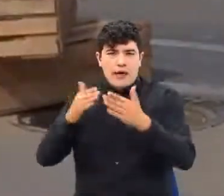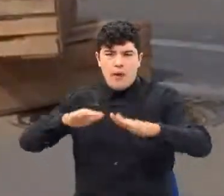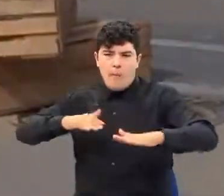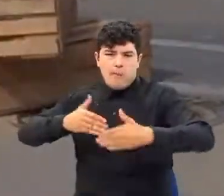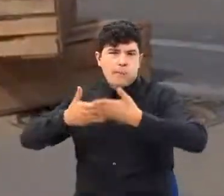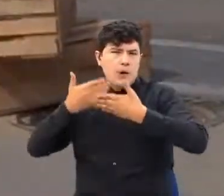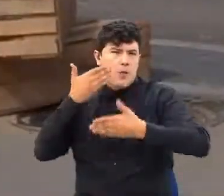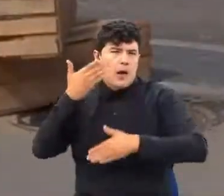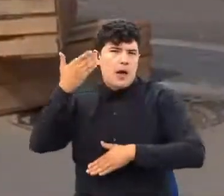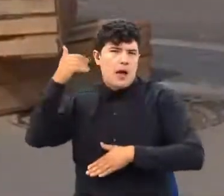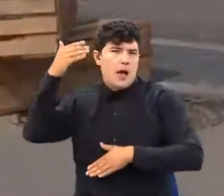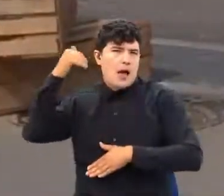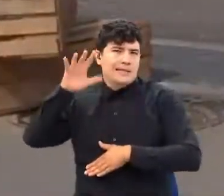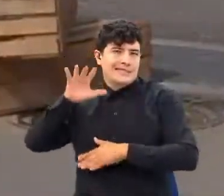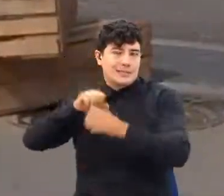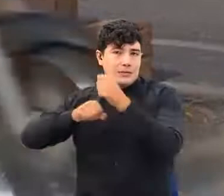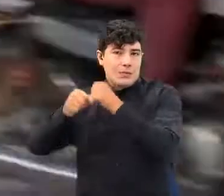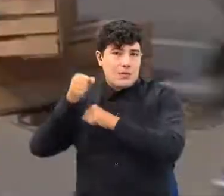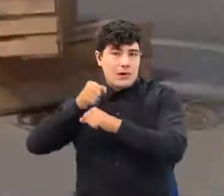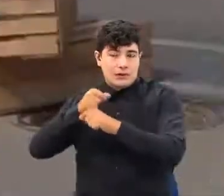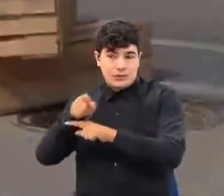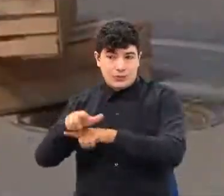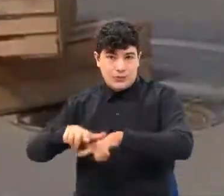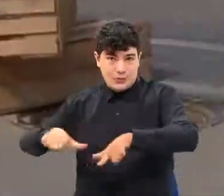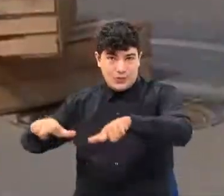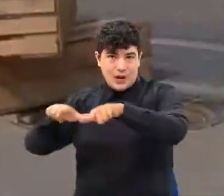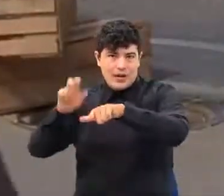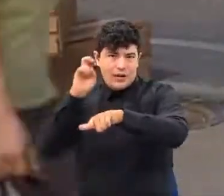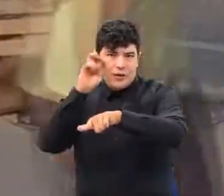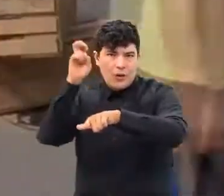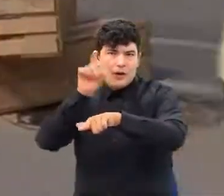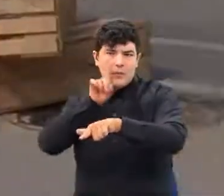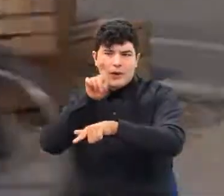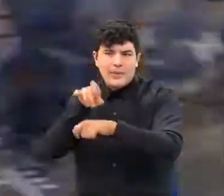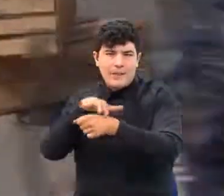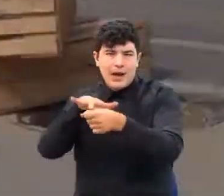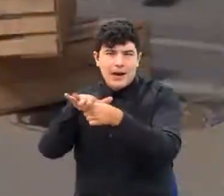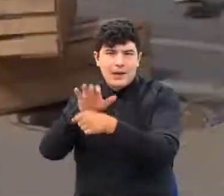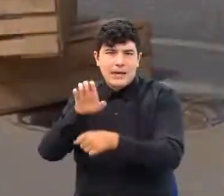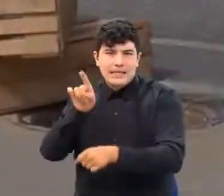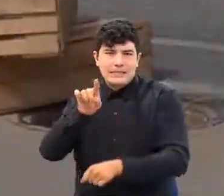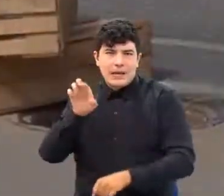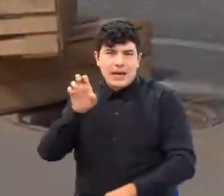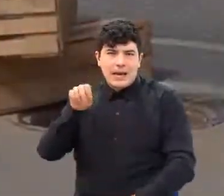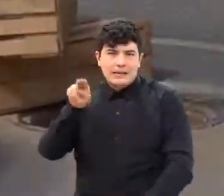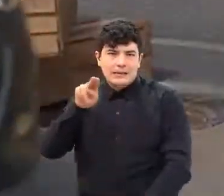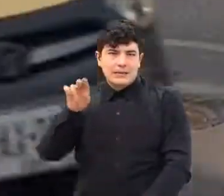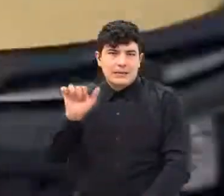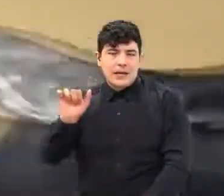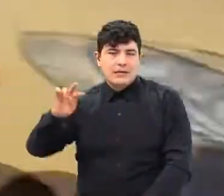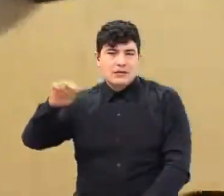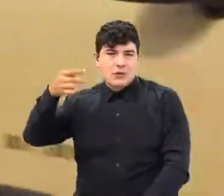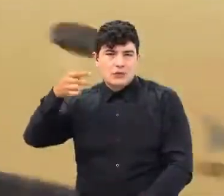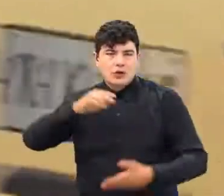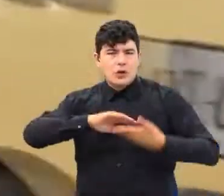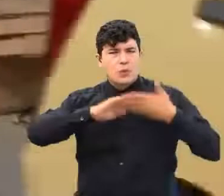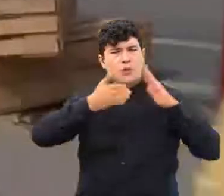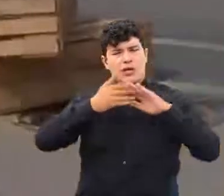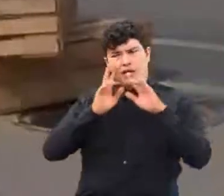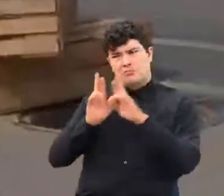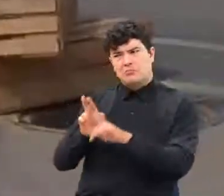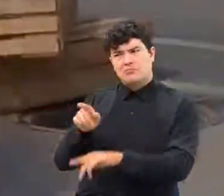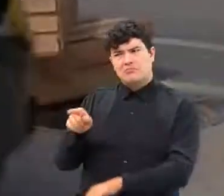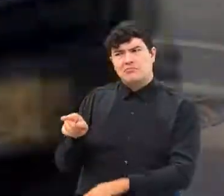hace más de cinco años en el sector del norte de bucaramanga en el barrio la esperanza 2 la comunidad reclama que no saben por qué fue cerrado ese